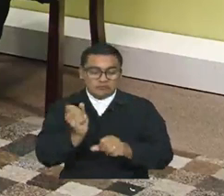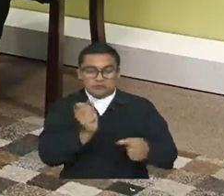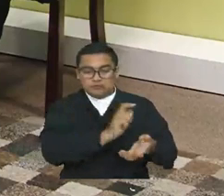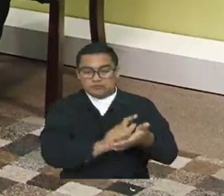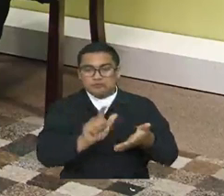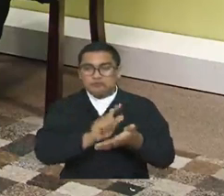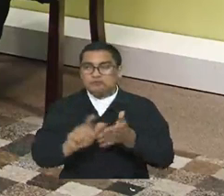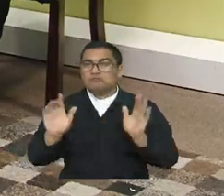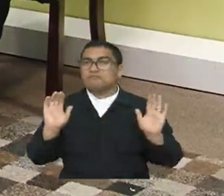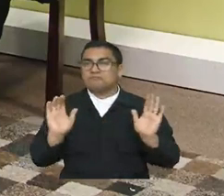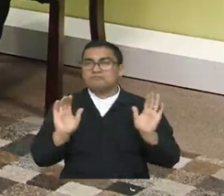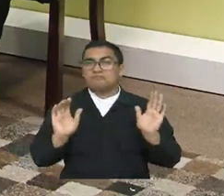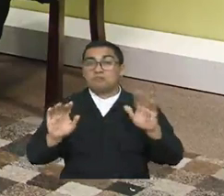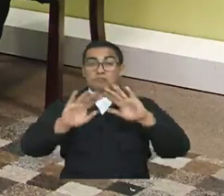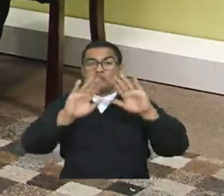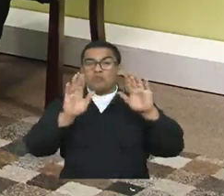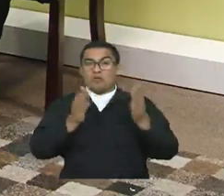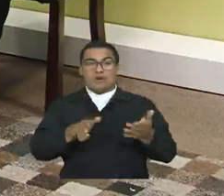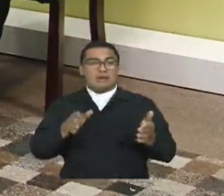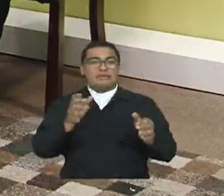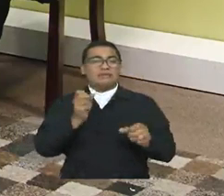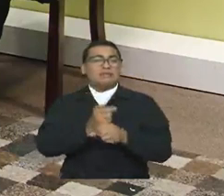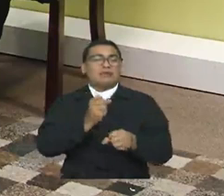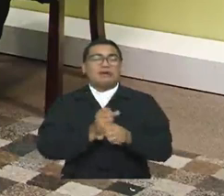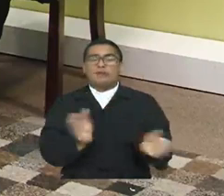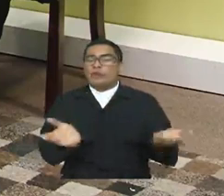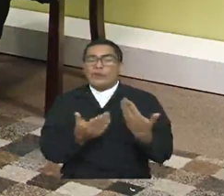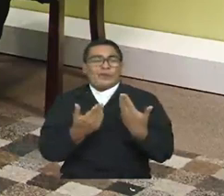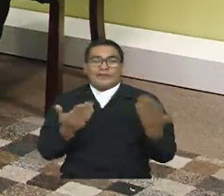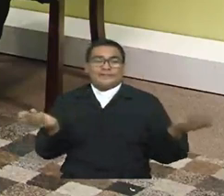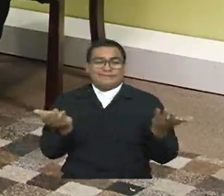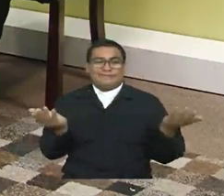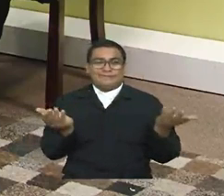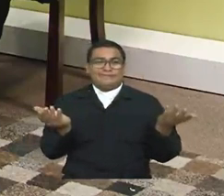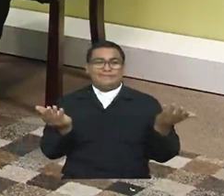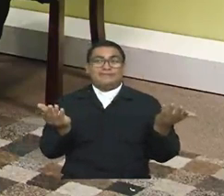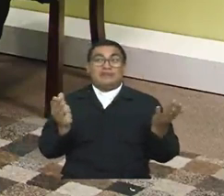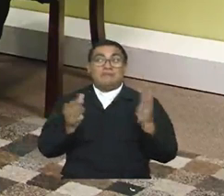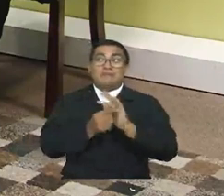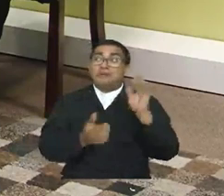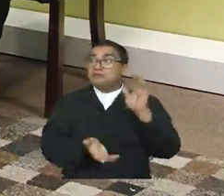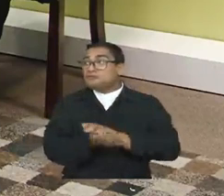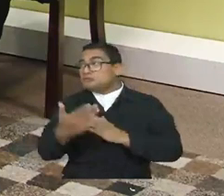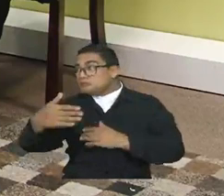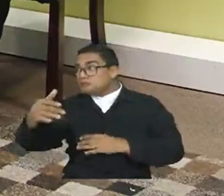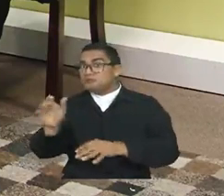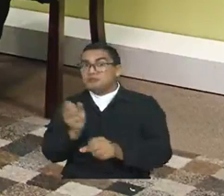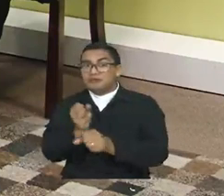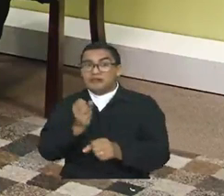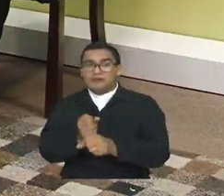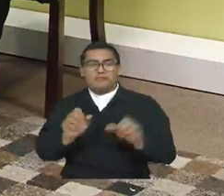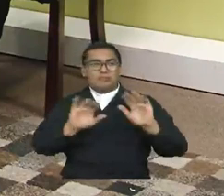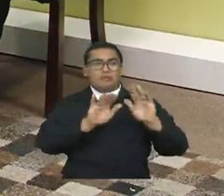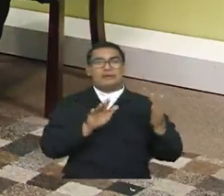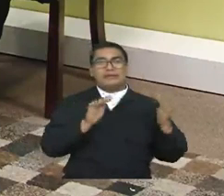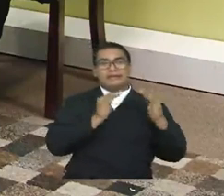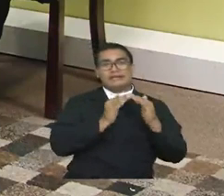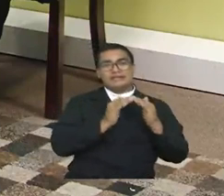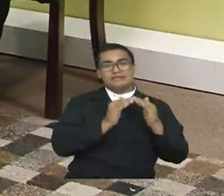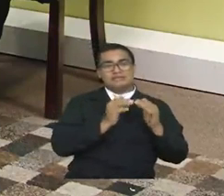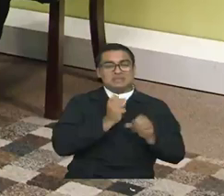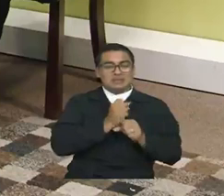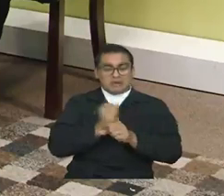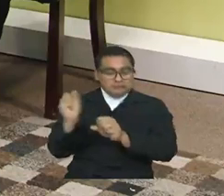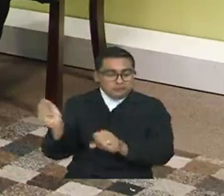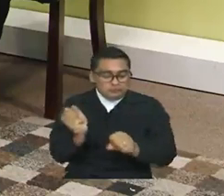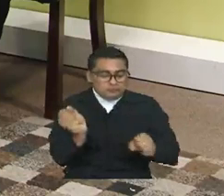libritas. ¿Cómo puede ella? Tal vez hay madres de familia que nos están viendo, o amas de casa, que dicen, este muchacho,